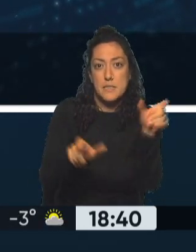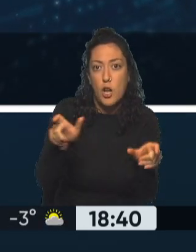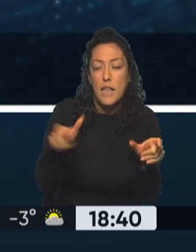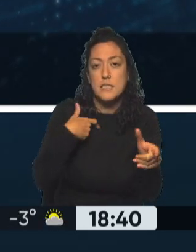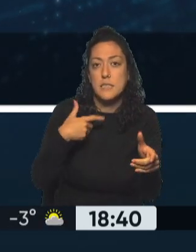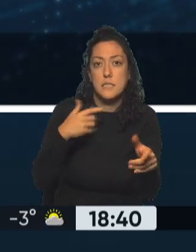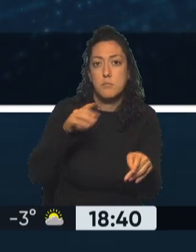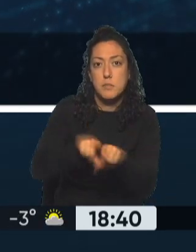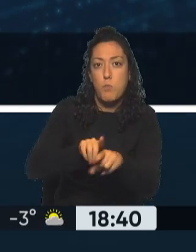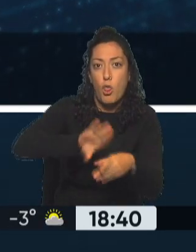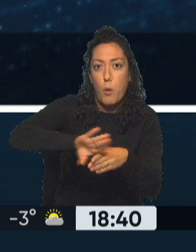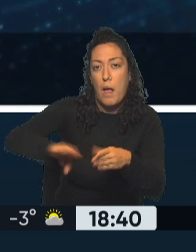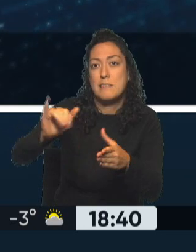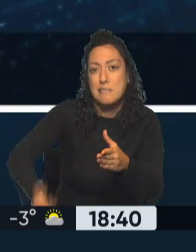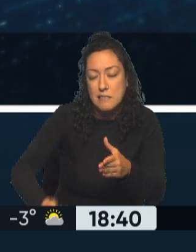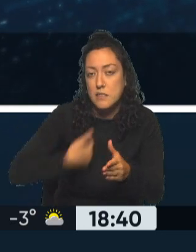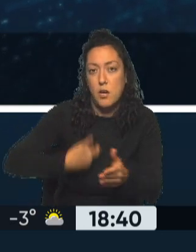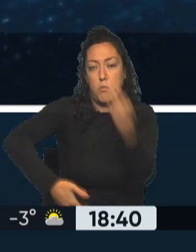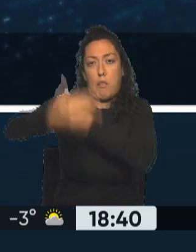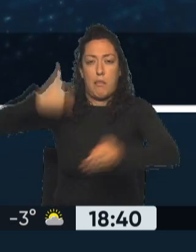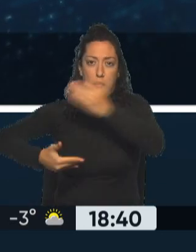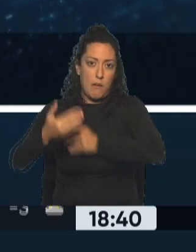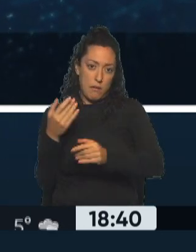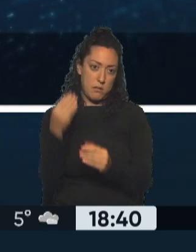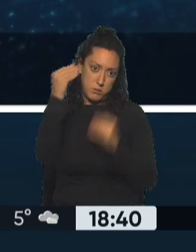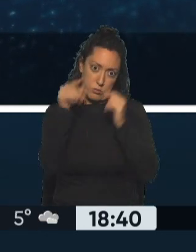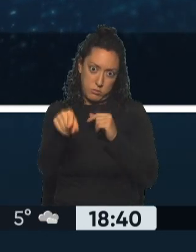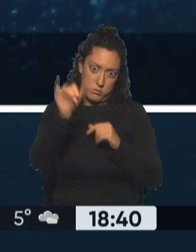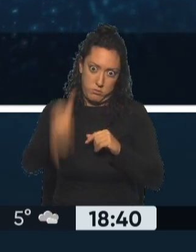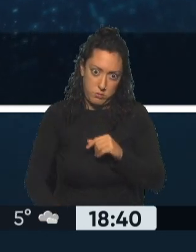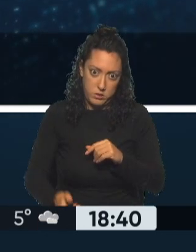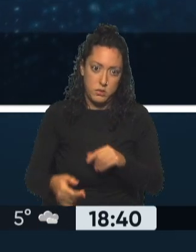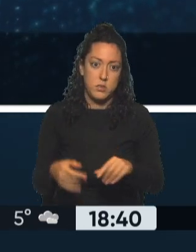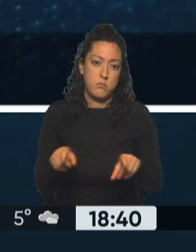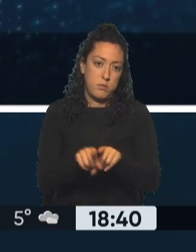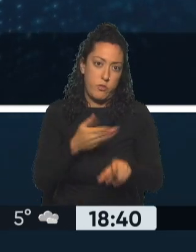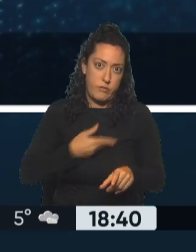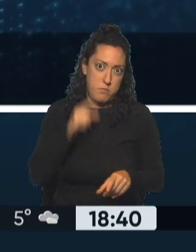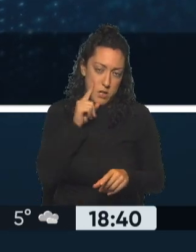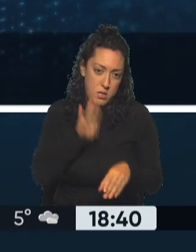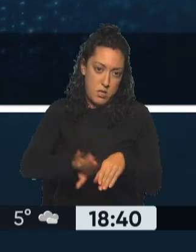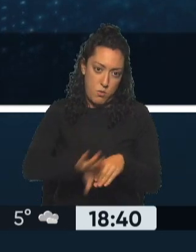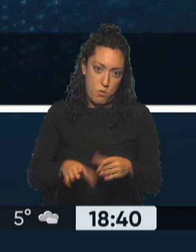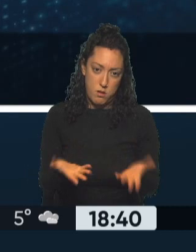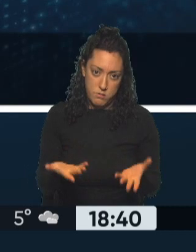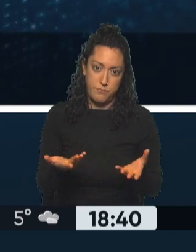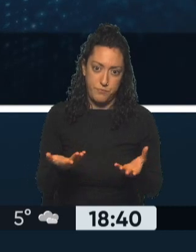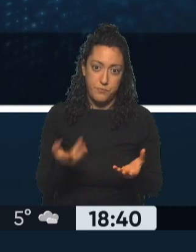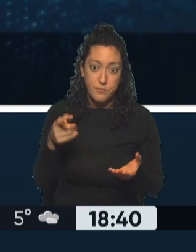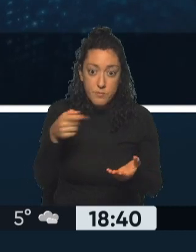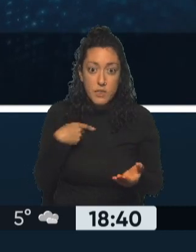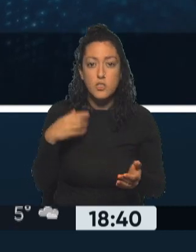condenaron a esta deuda maldita que tenemos con el Fondo Monetario. No fue un encuentro protocolar, fue realmente un